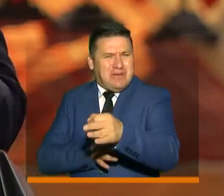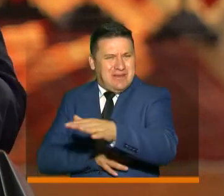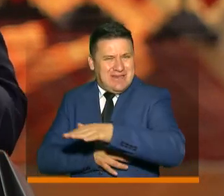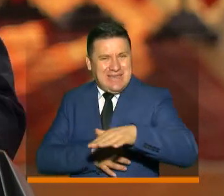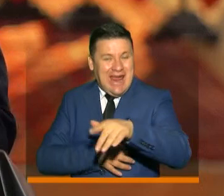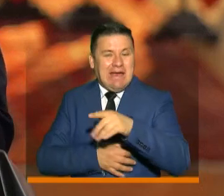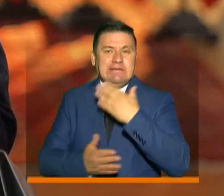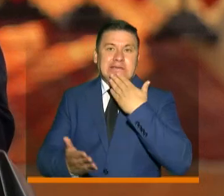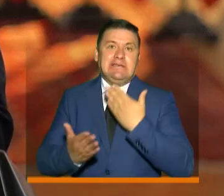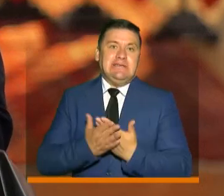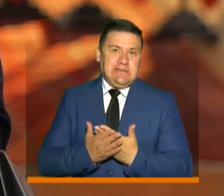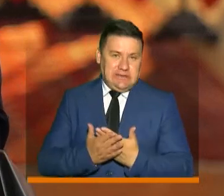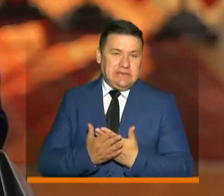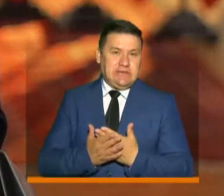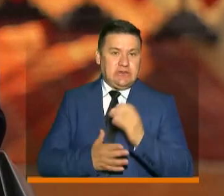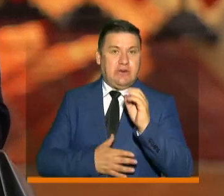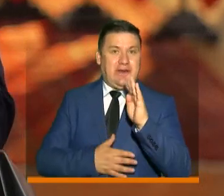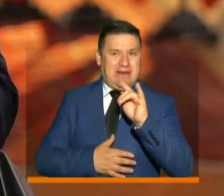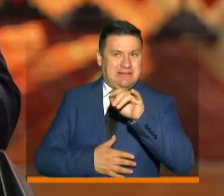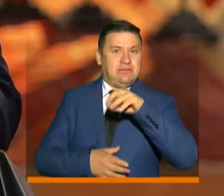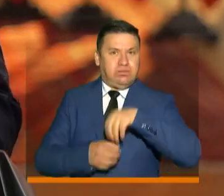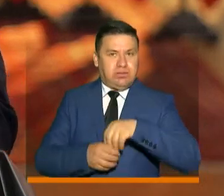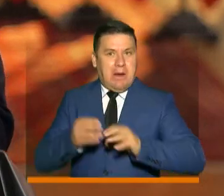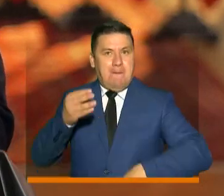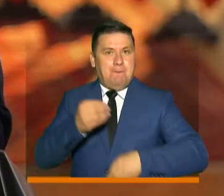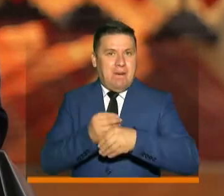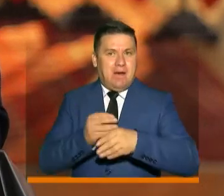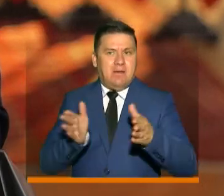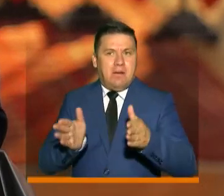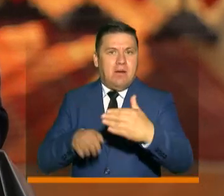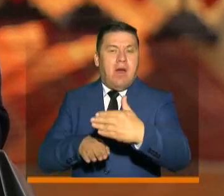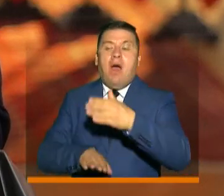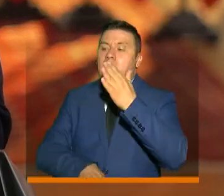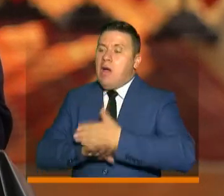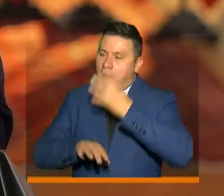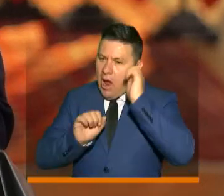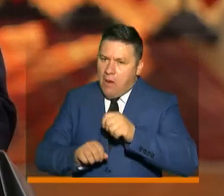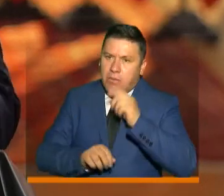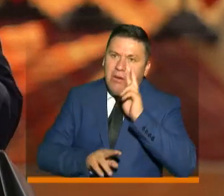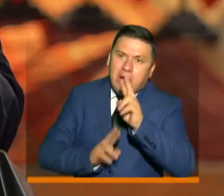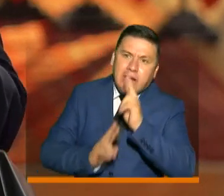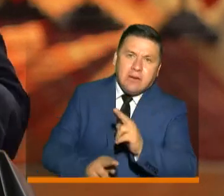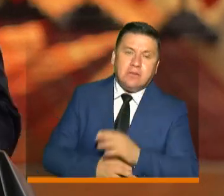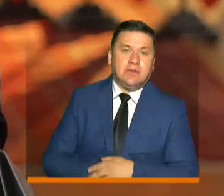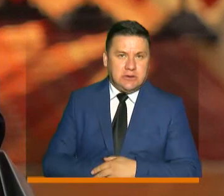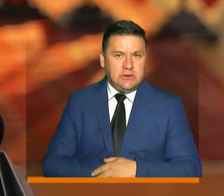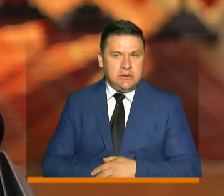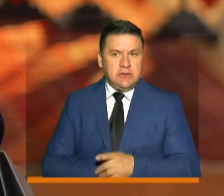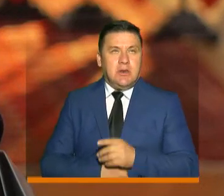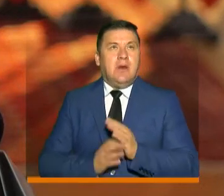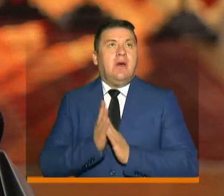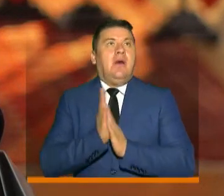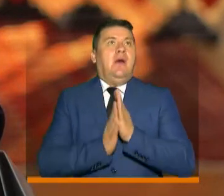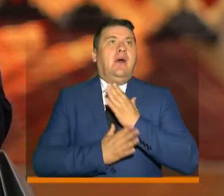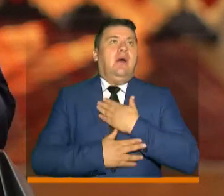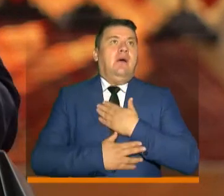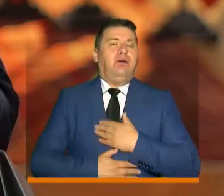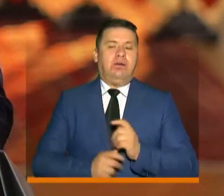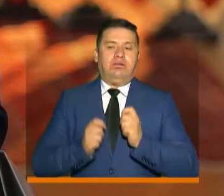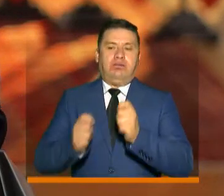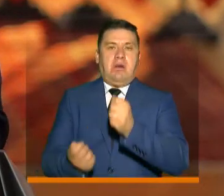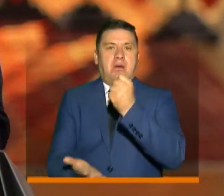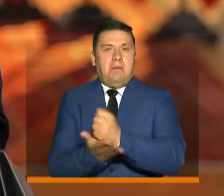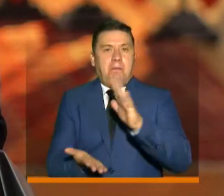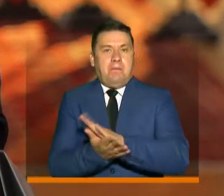gracias a la implementación del catastro multipropósito los rostros de esperanza de